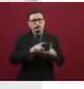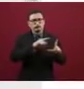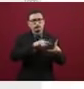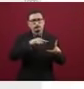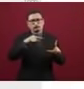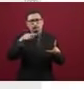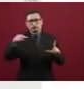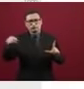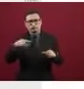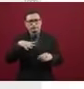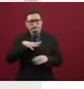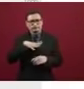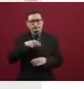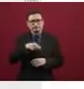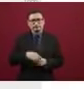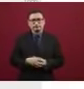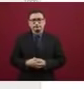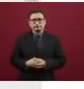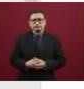del secretariado.